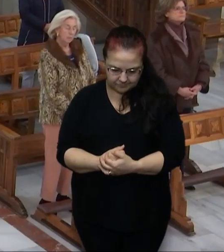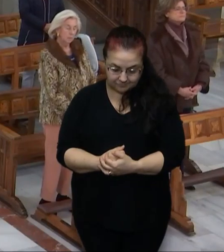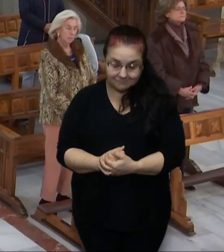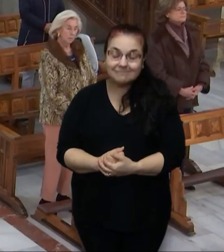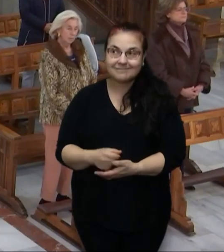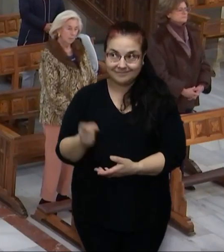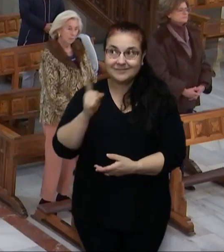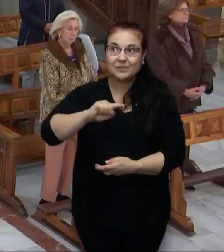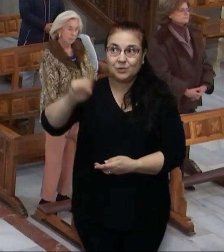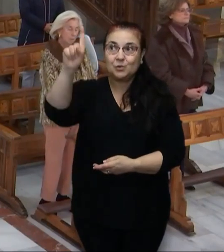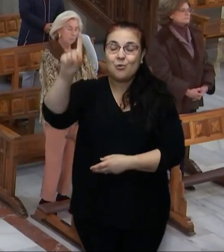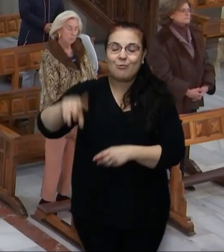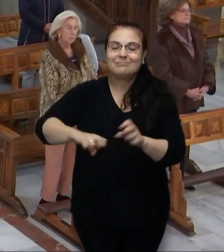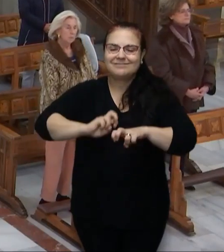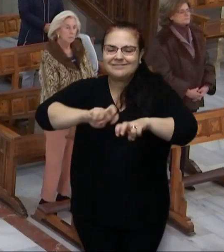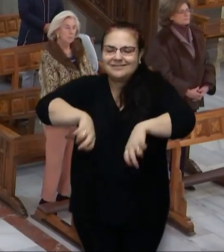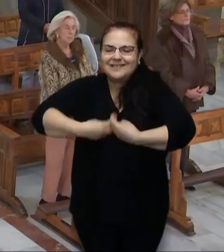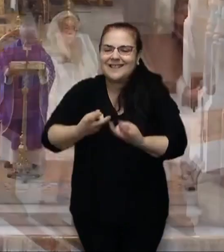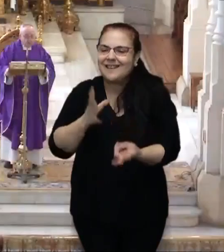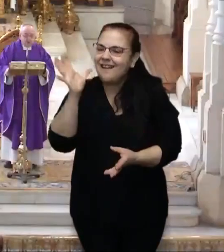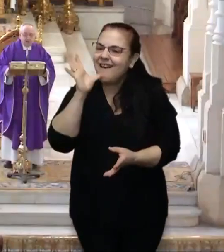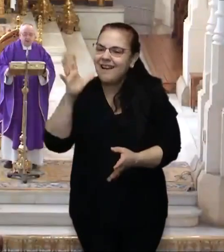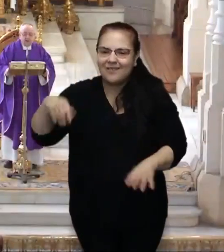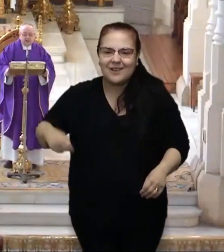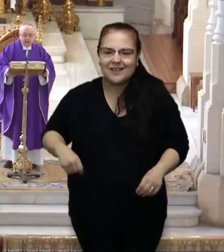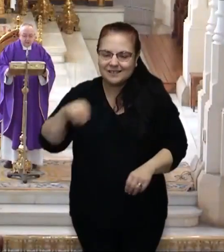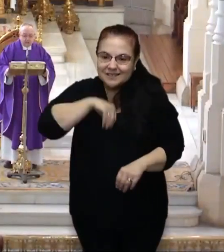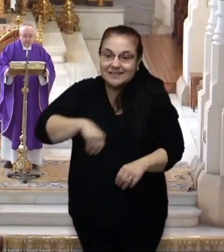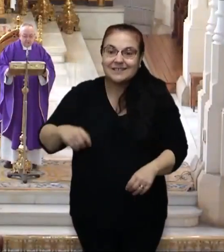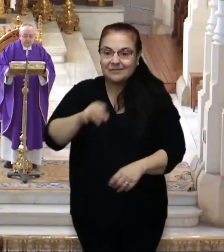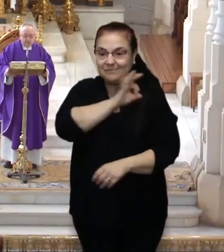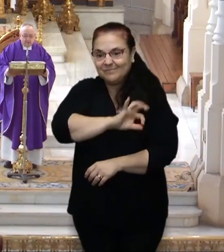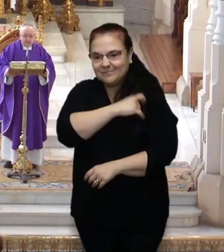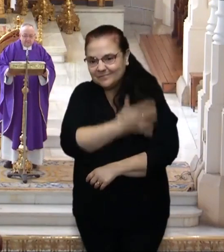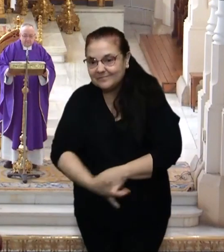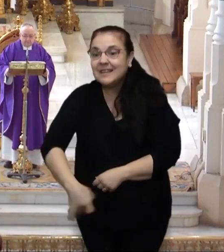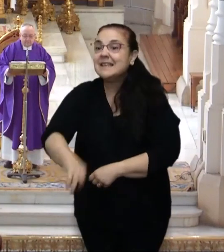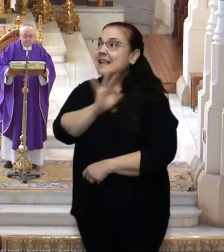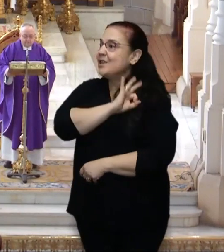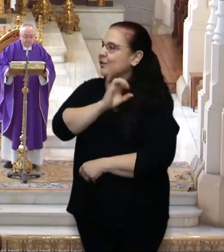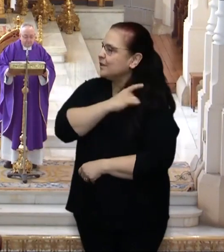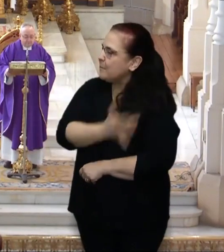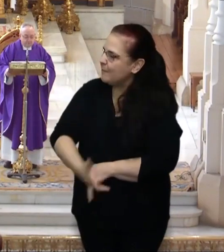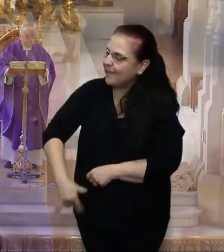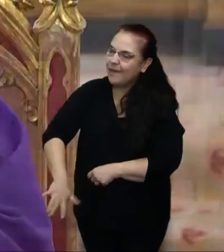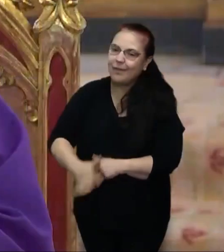Tú que nos has hecho renacer por el agua y el Espíritu, Señor, ten piedad.